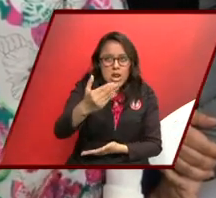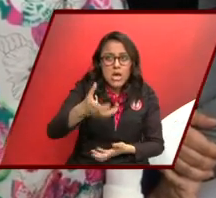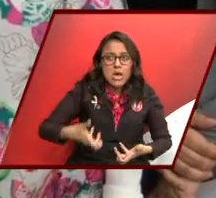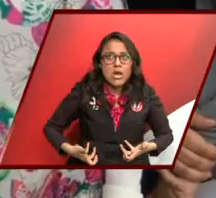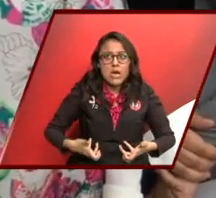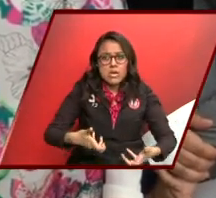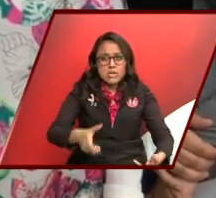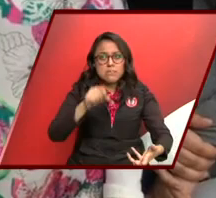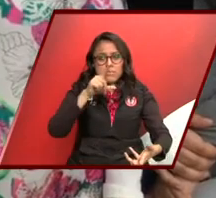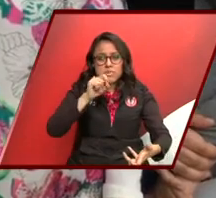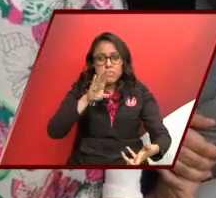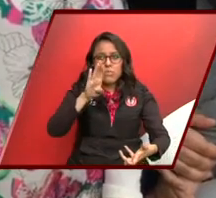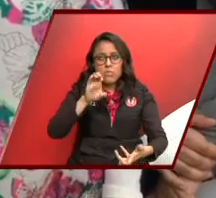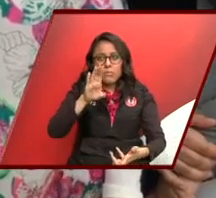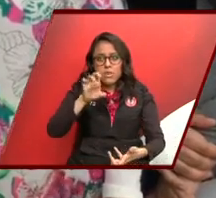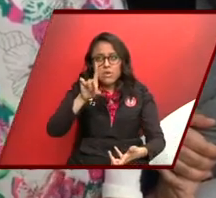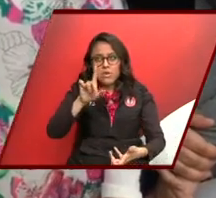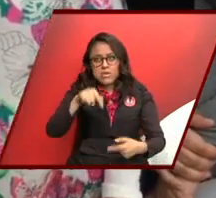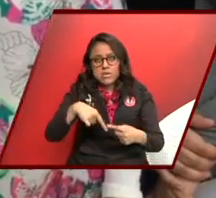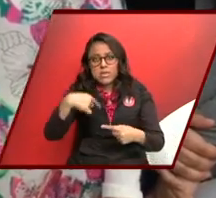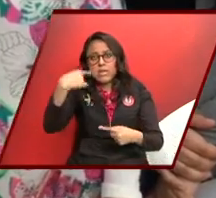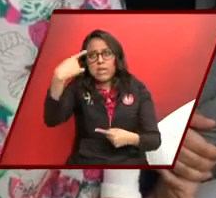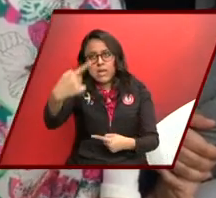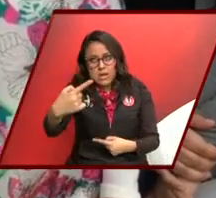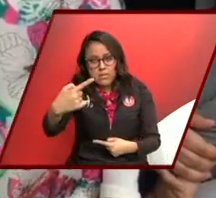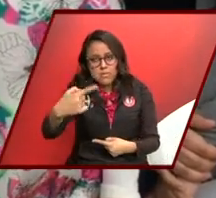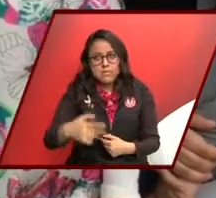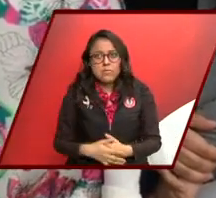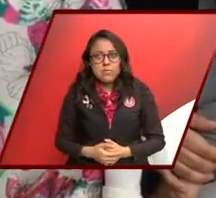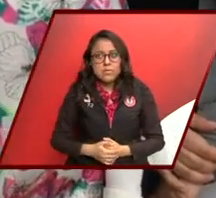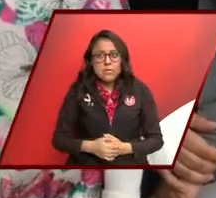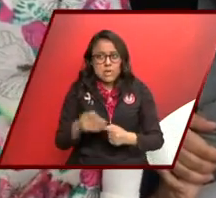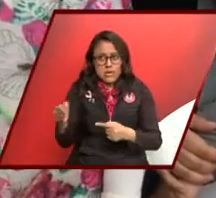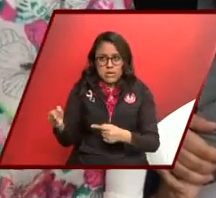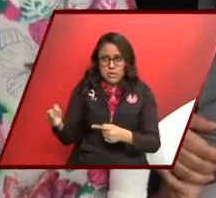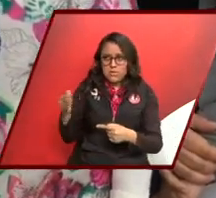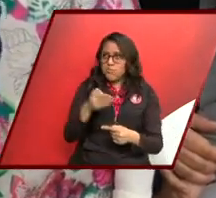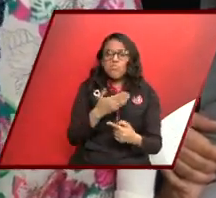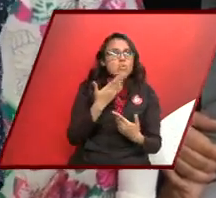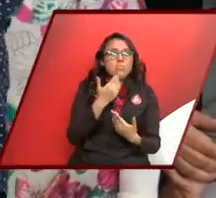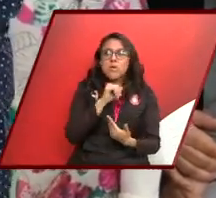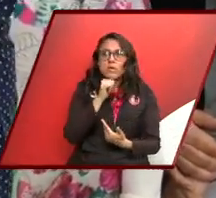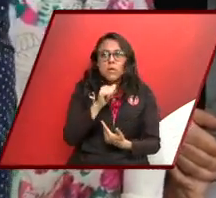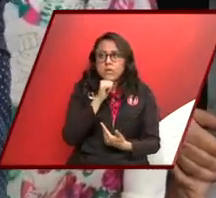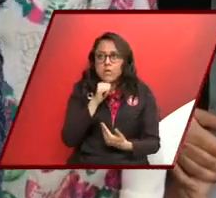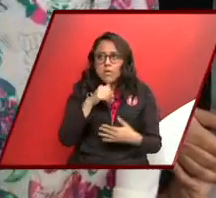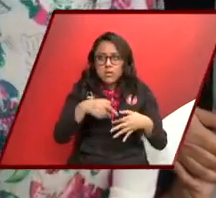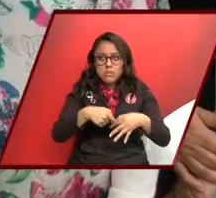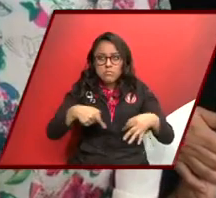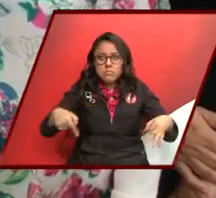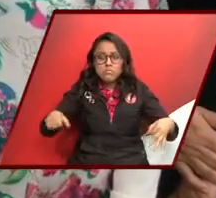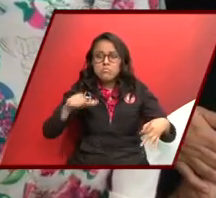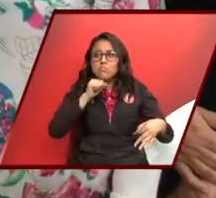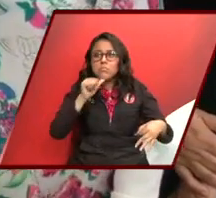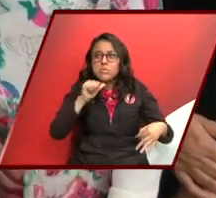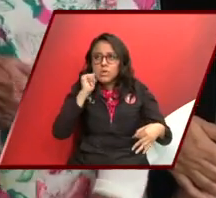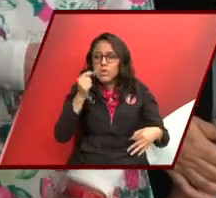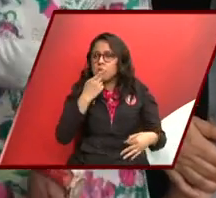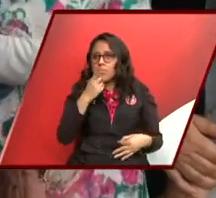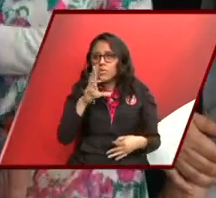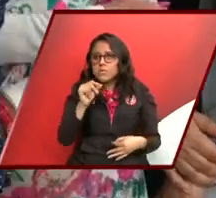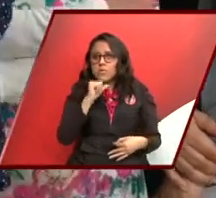es la misma calle Bóvedas, pero de pérgolas a la siguiente calle de aquel lado. Y de este lado ellos no. Ellos no han querido infringir la